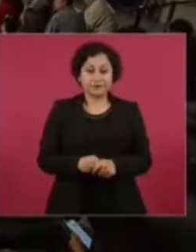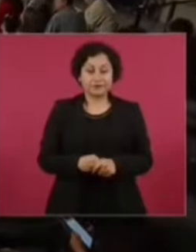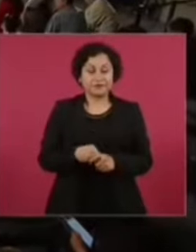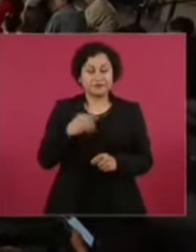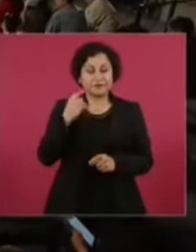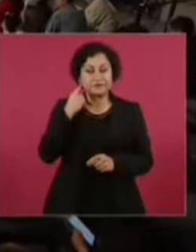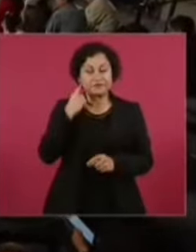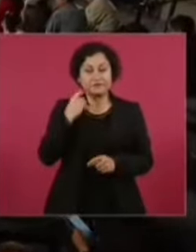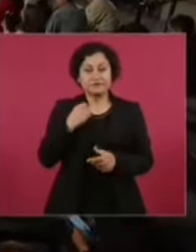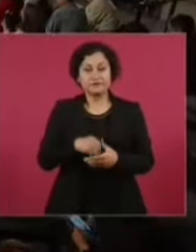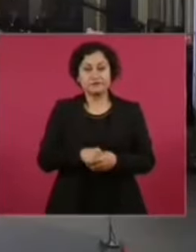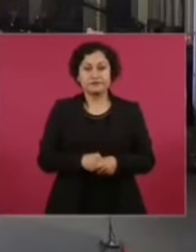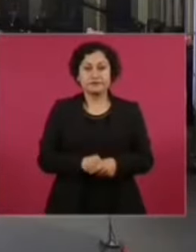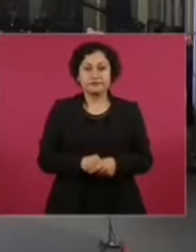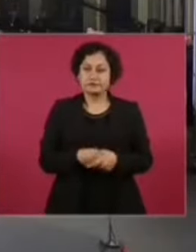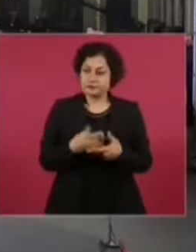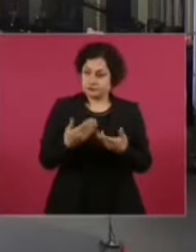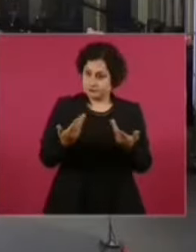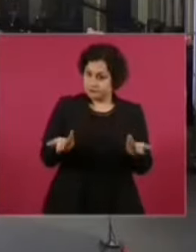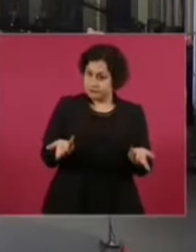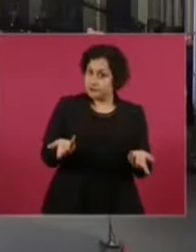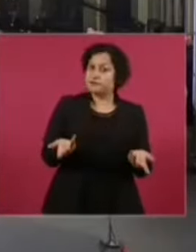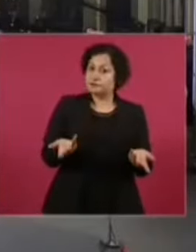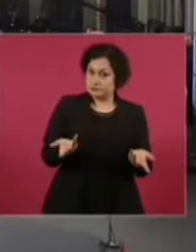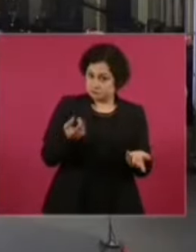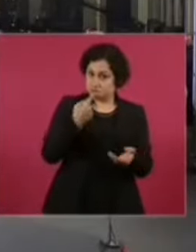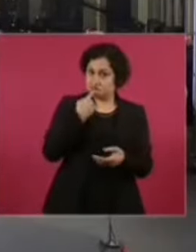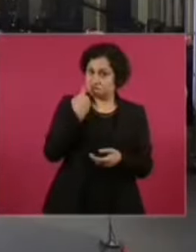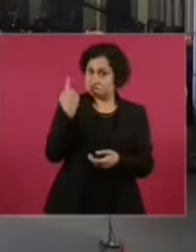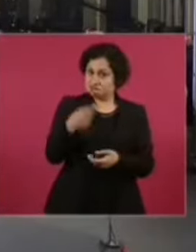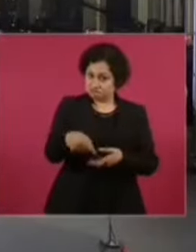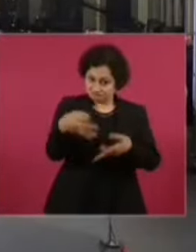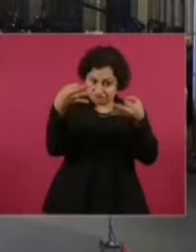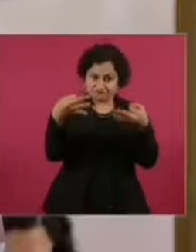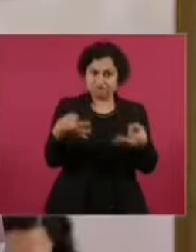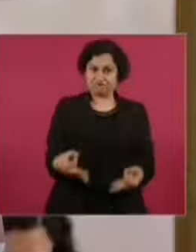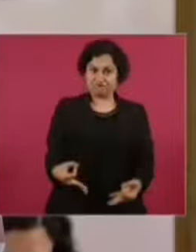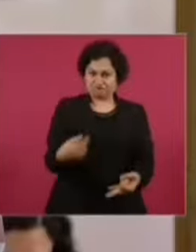Y de oficio, si a mí me la aplicaron de oficio.